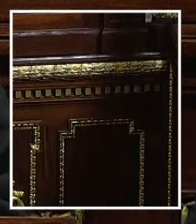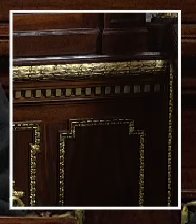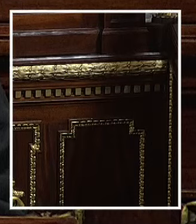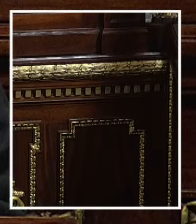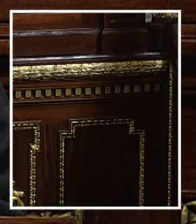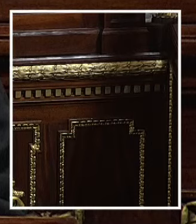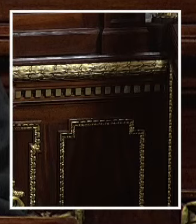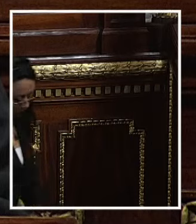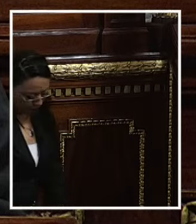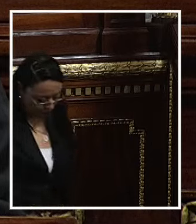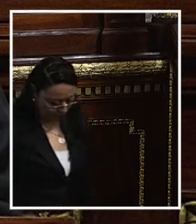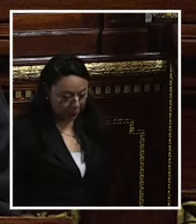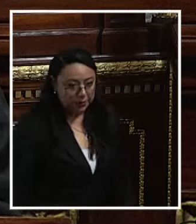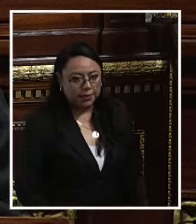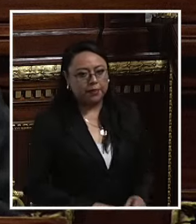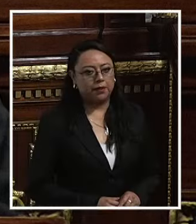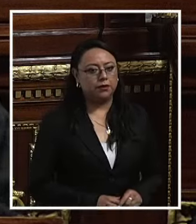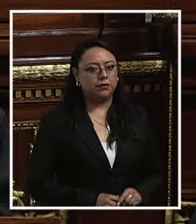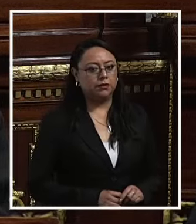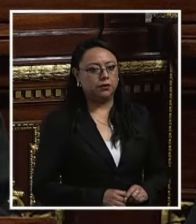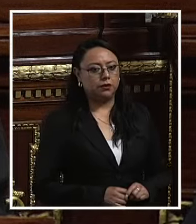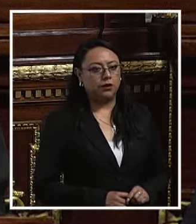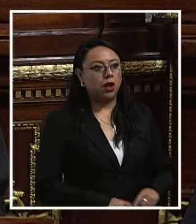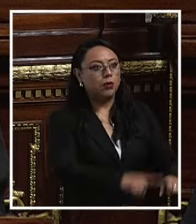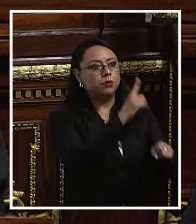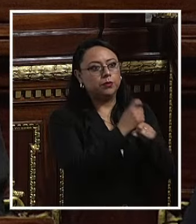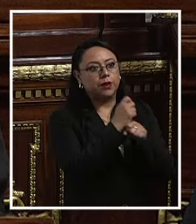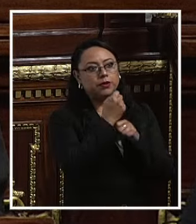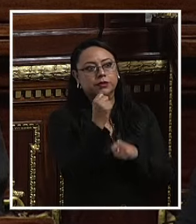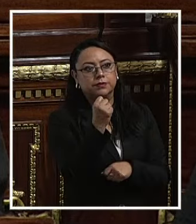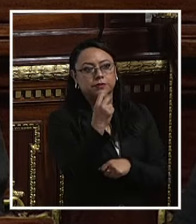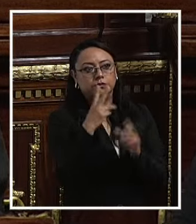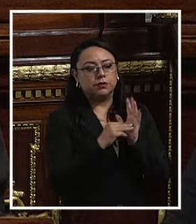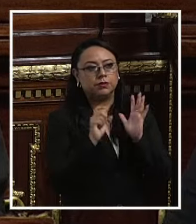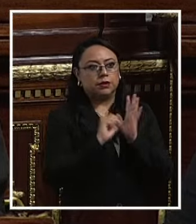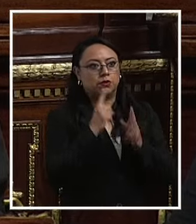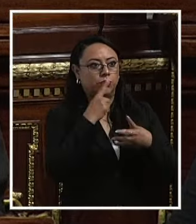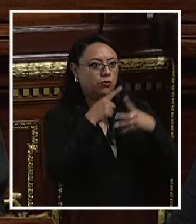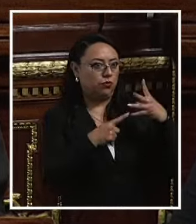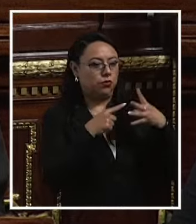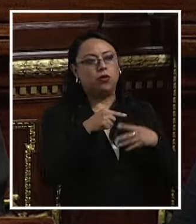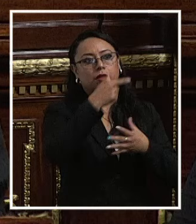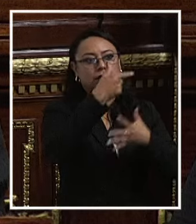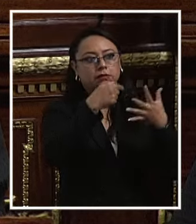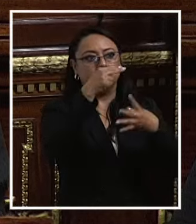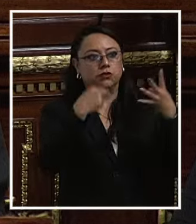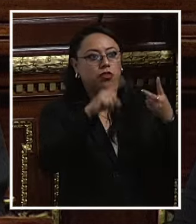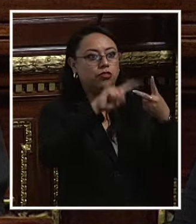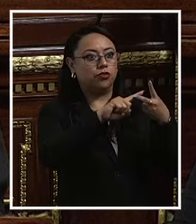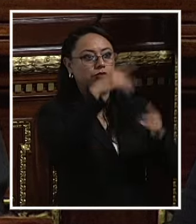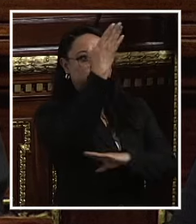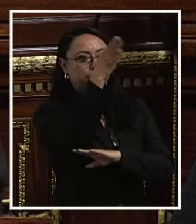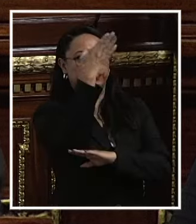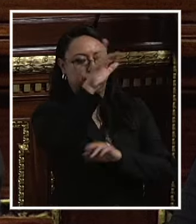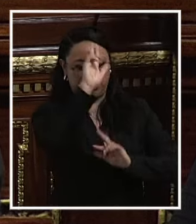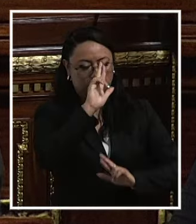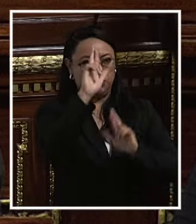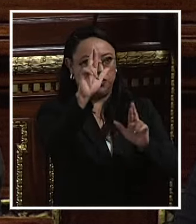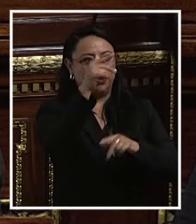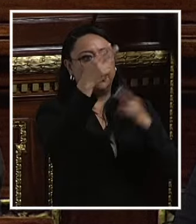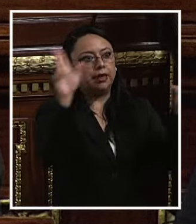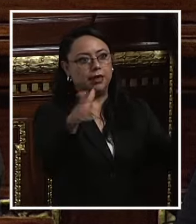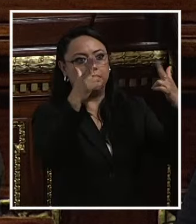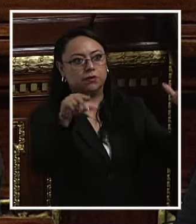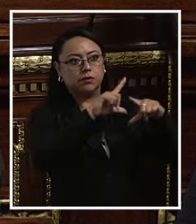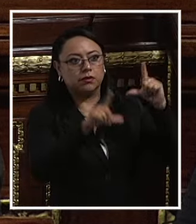1 de septiembre del 2024, orden del día. 1, lista de asistencia. 2, honores a la bandera e himno nacional.